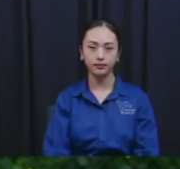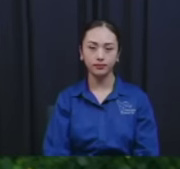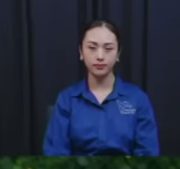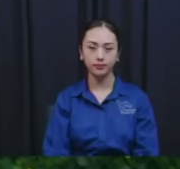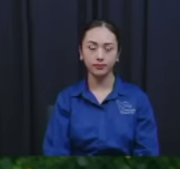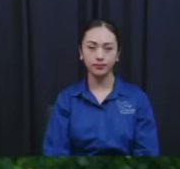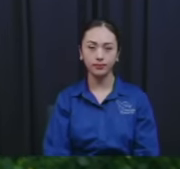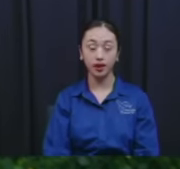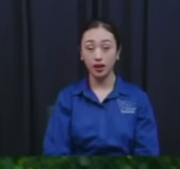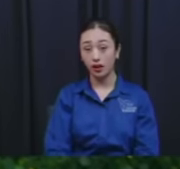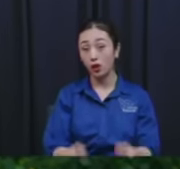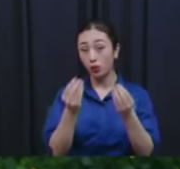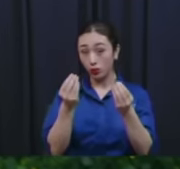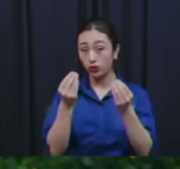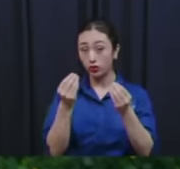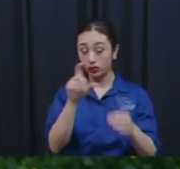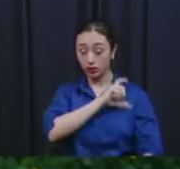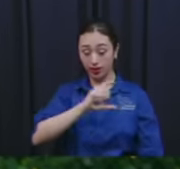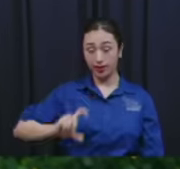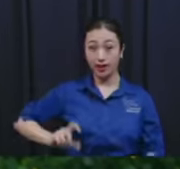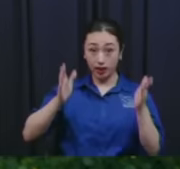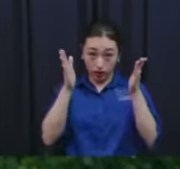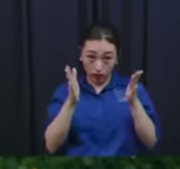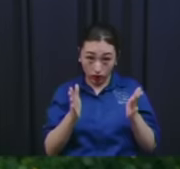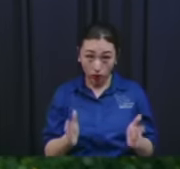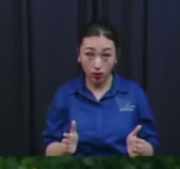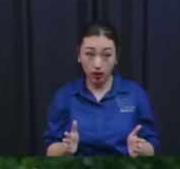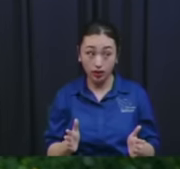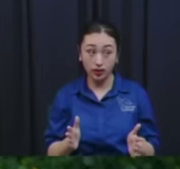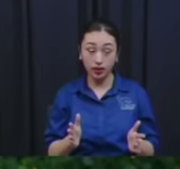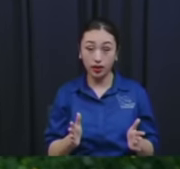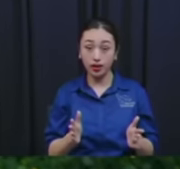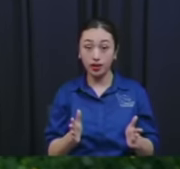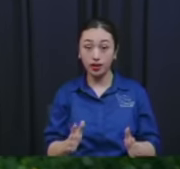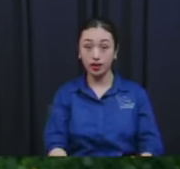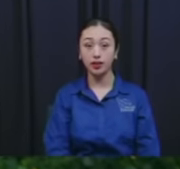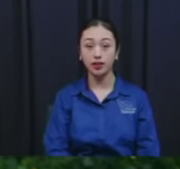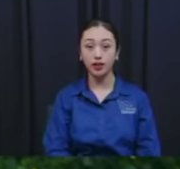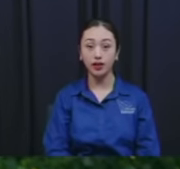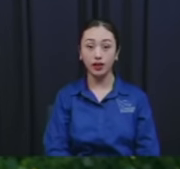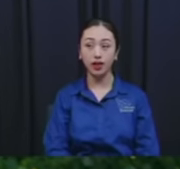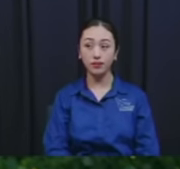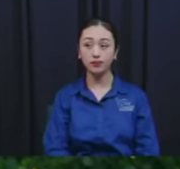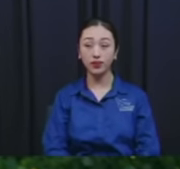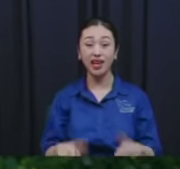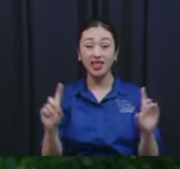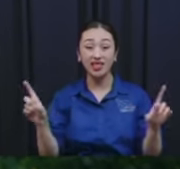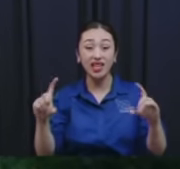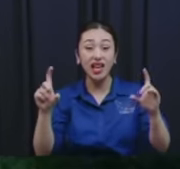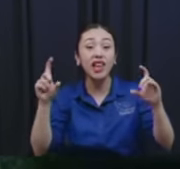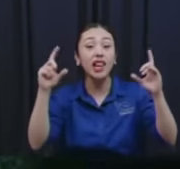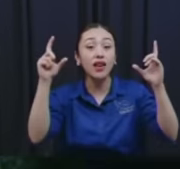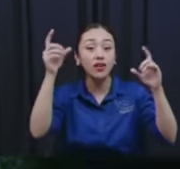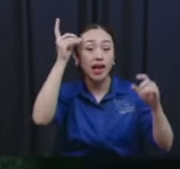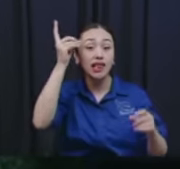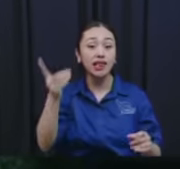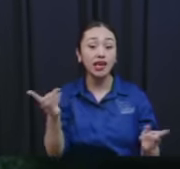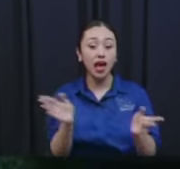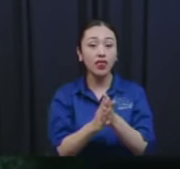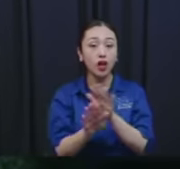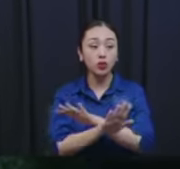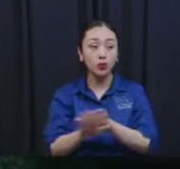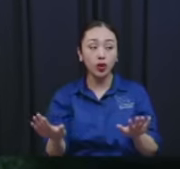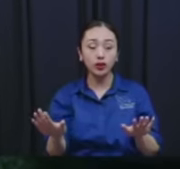a los ritos por allá por occidente a volar barrilete porque eso aieta los Espíritus de los que se